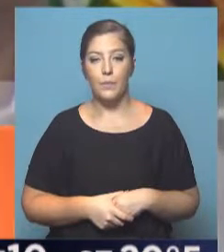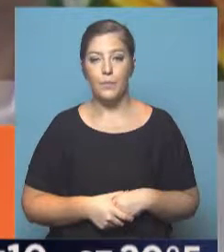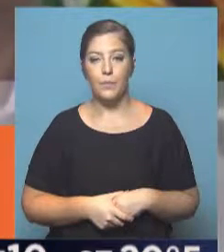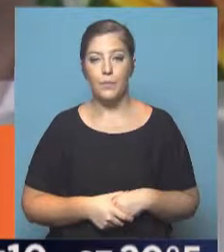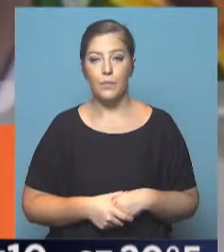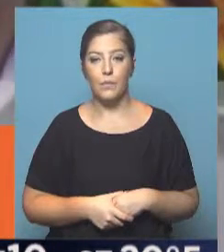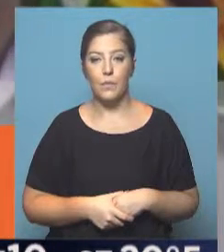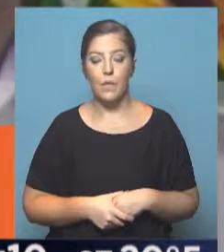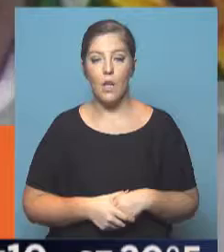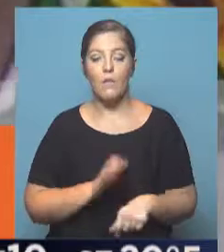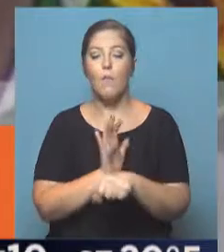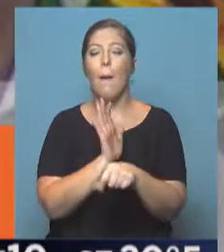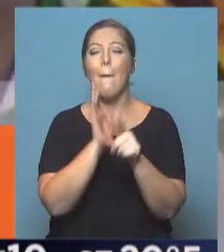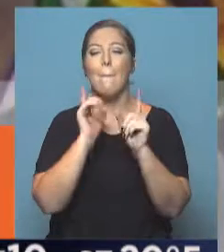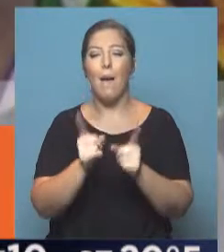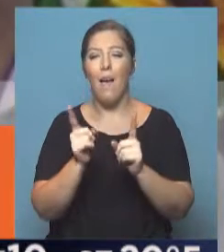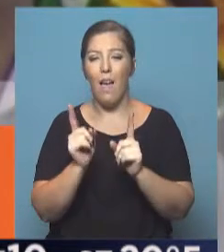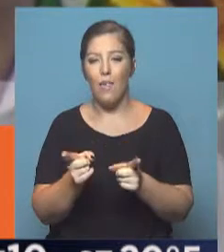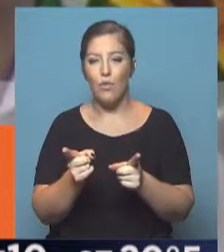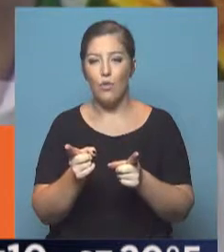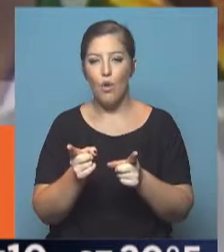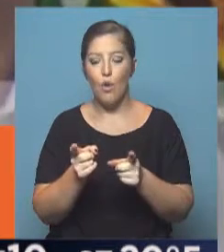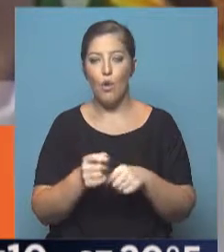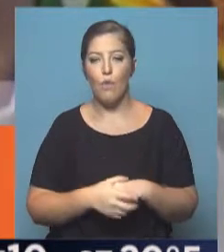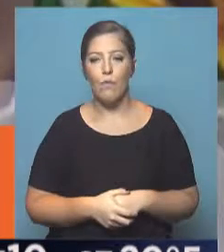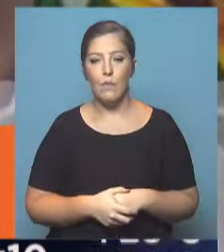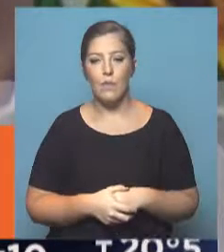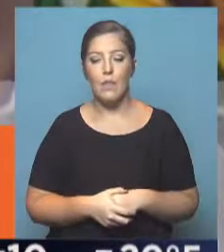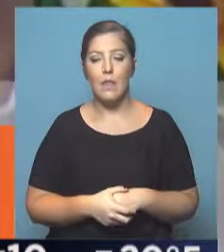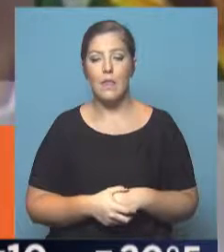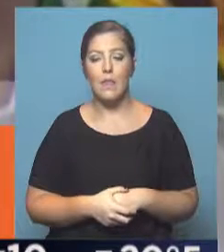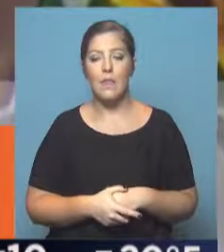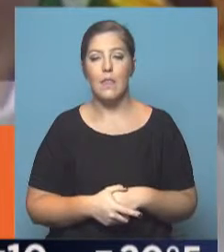es un gran maestro en principios y valores,